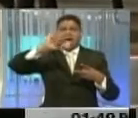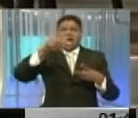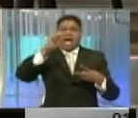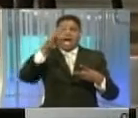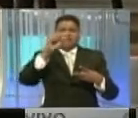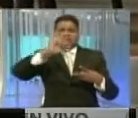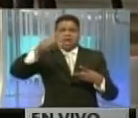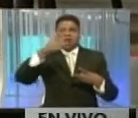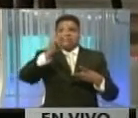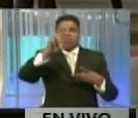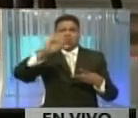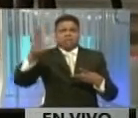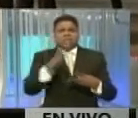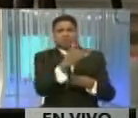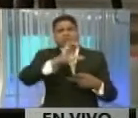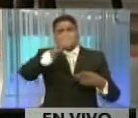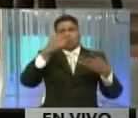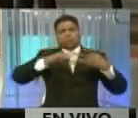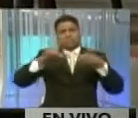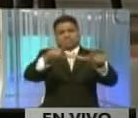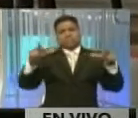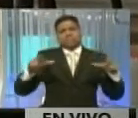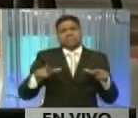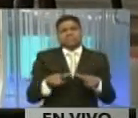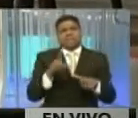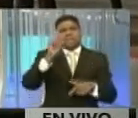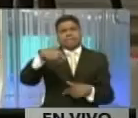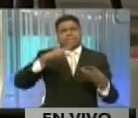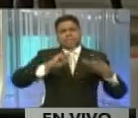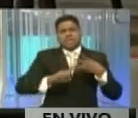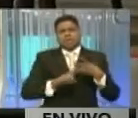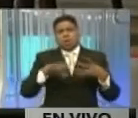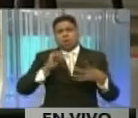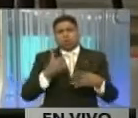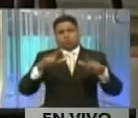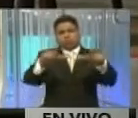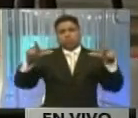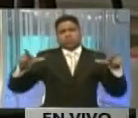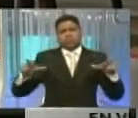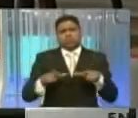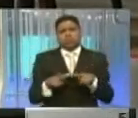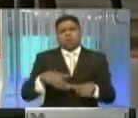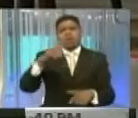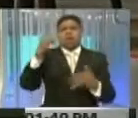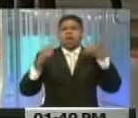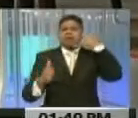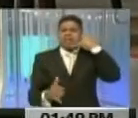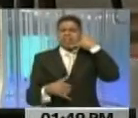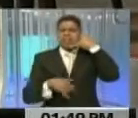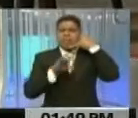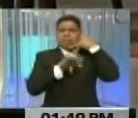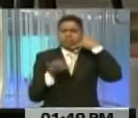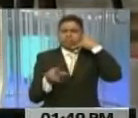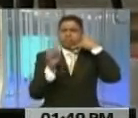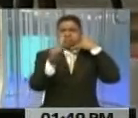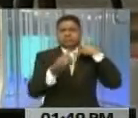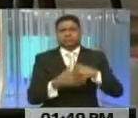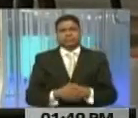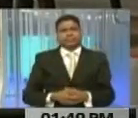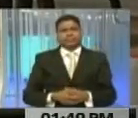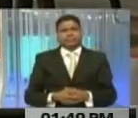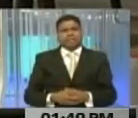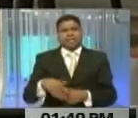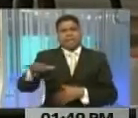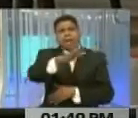sala Alberto de Paz y Mateos, y también en el auditorio de la CANTV y nuestra ciudad teatro en la